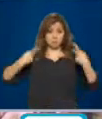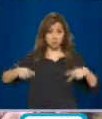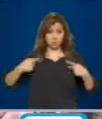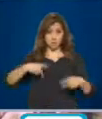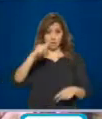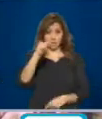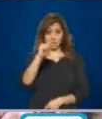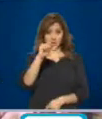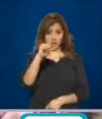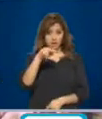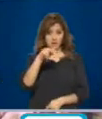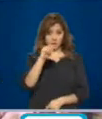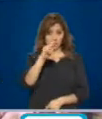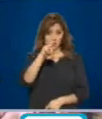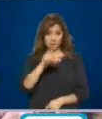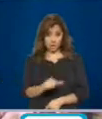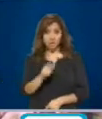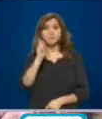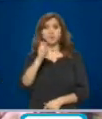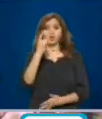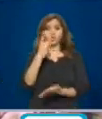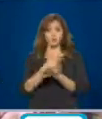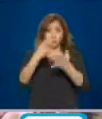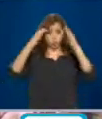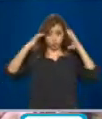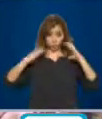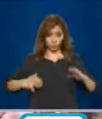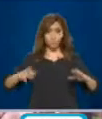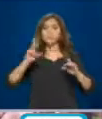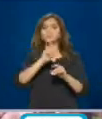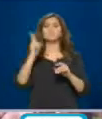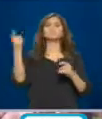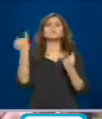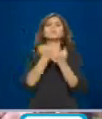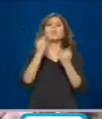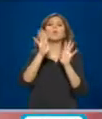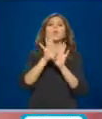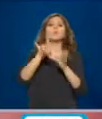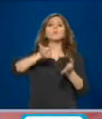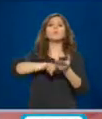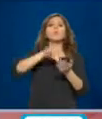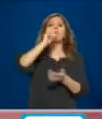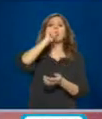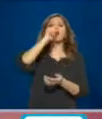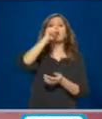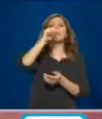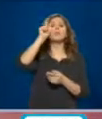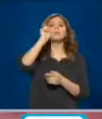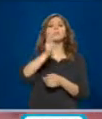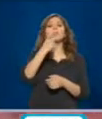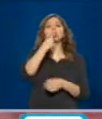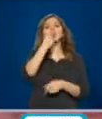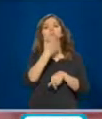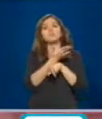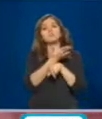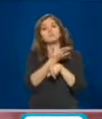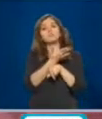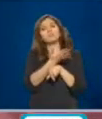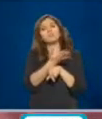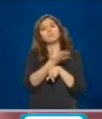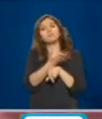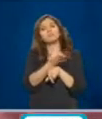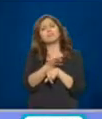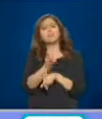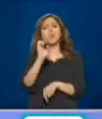no es solamente una experiencia corporal, sino también espiritual y emocional, hablan de estos largos orgasmos. Tanto